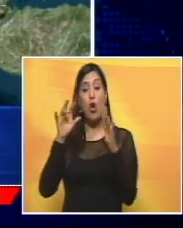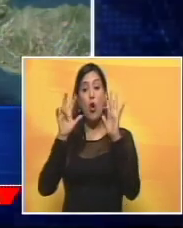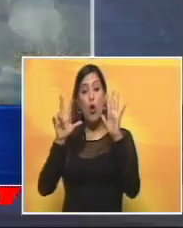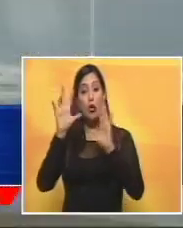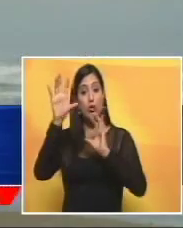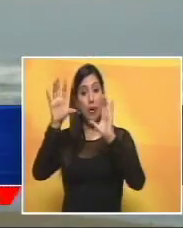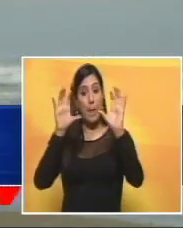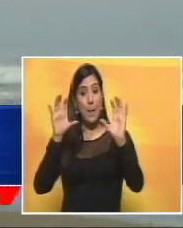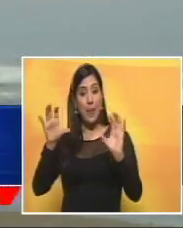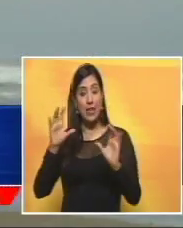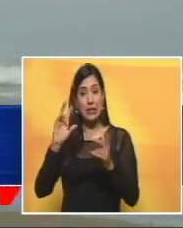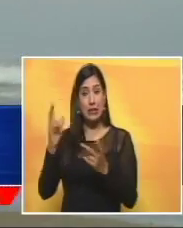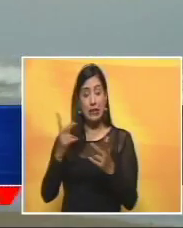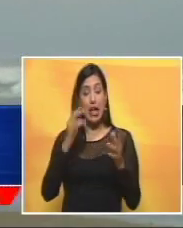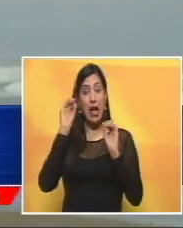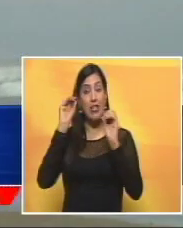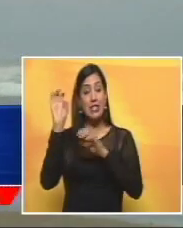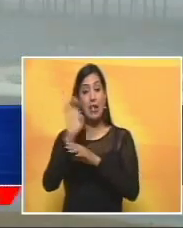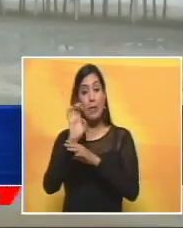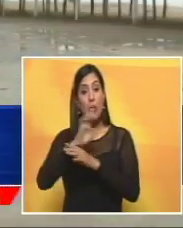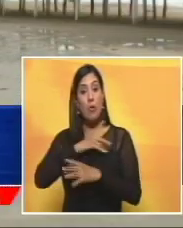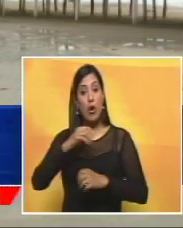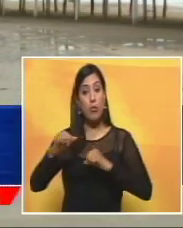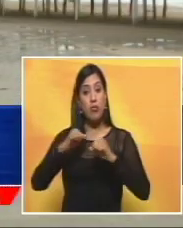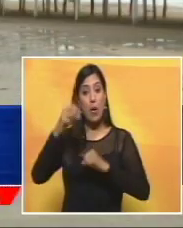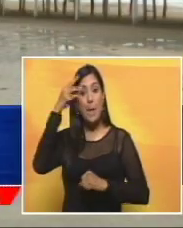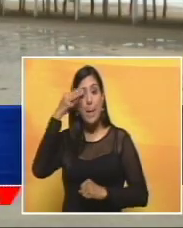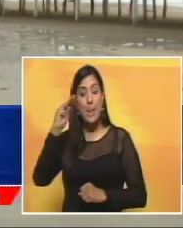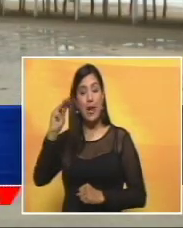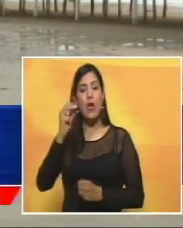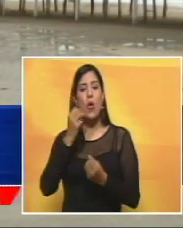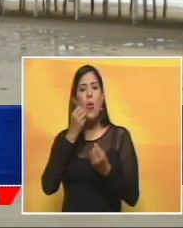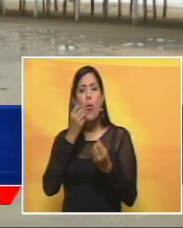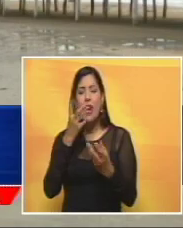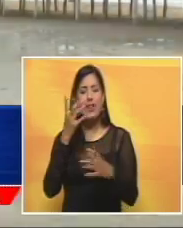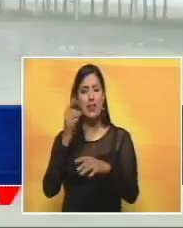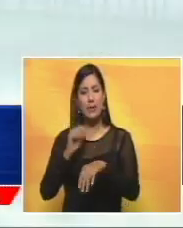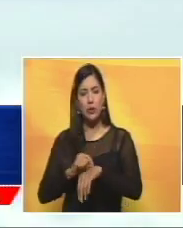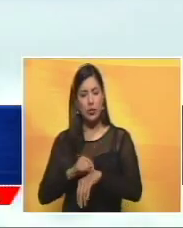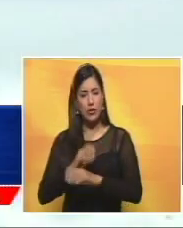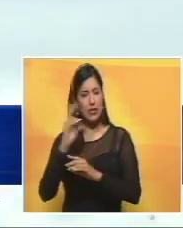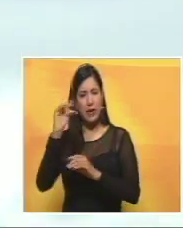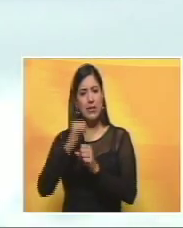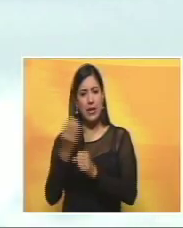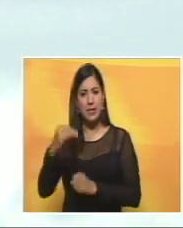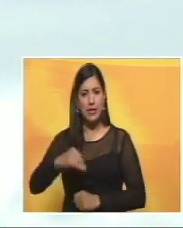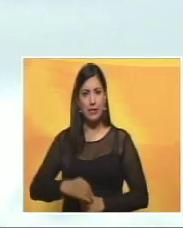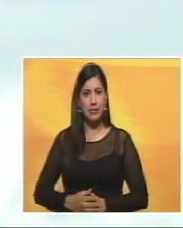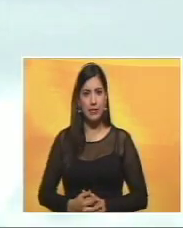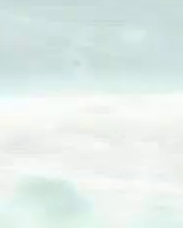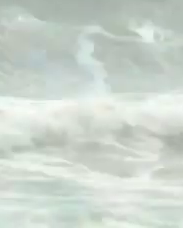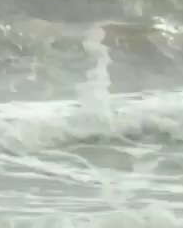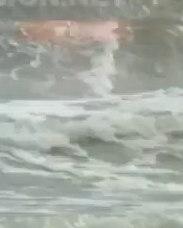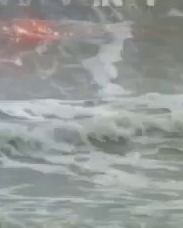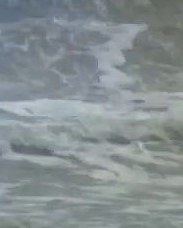8 países reciben la alerta tras terremoto en México. Los detalles al regreso. No se aparten, ya venimos.